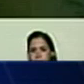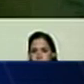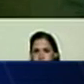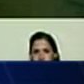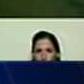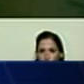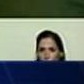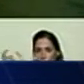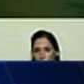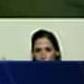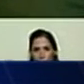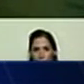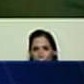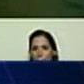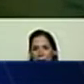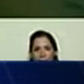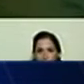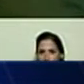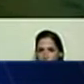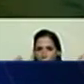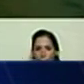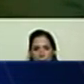fragmentar y dividir a la patria.